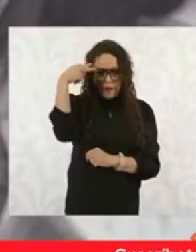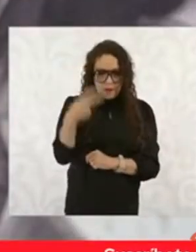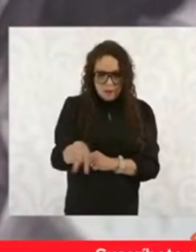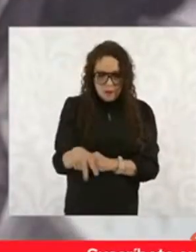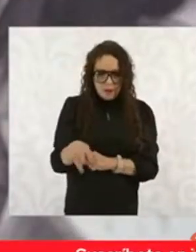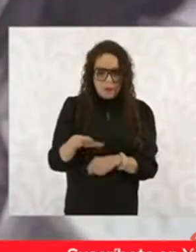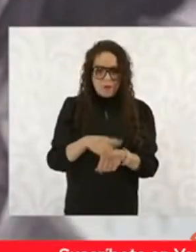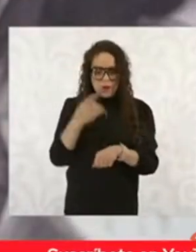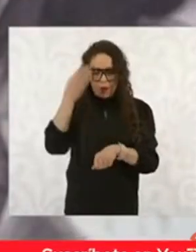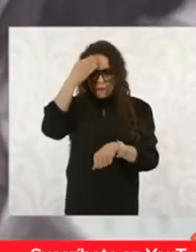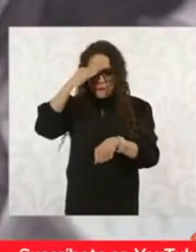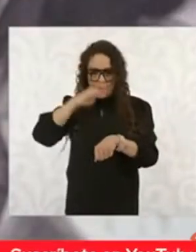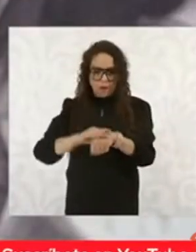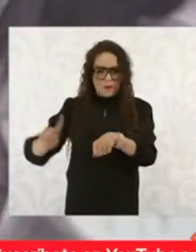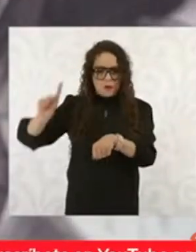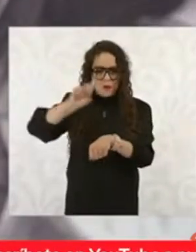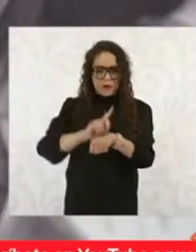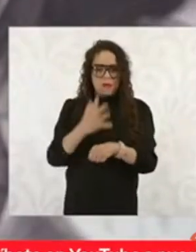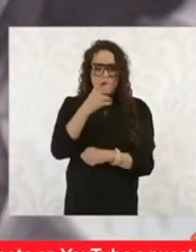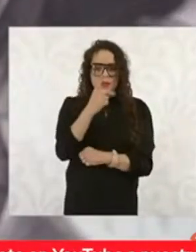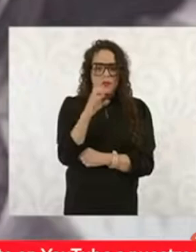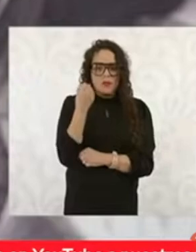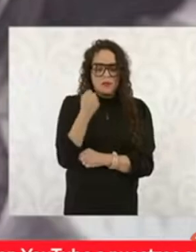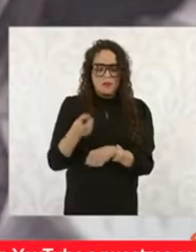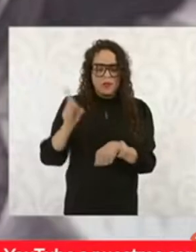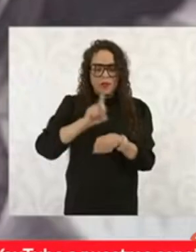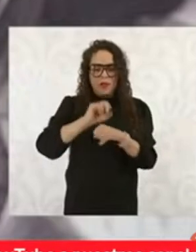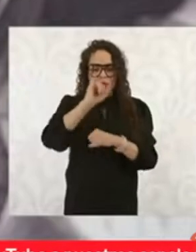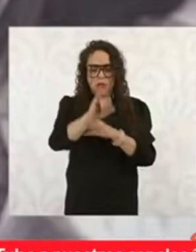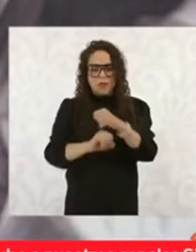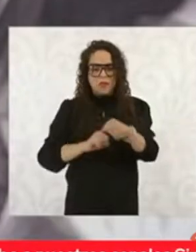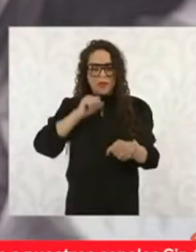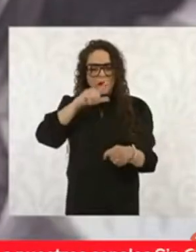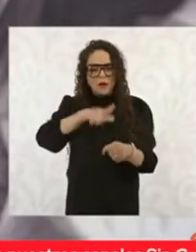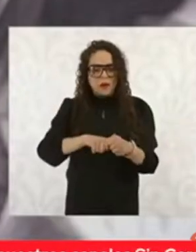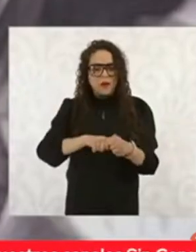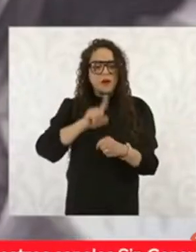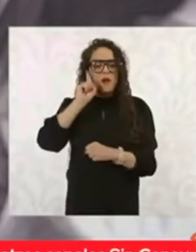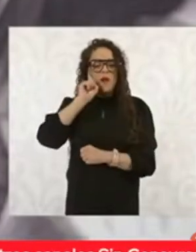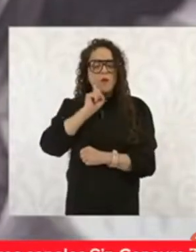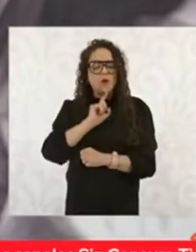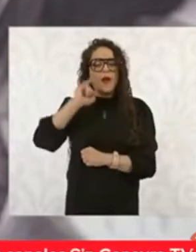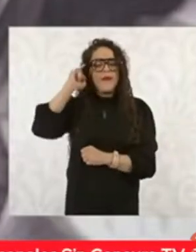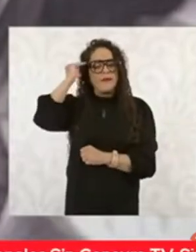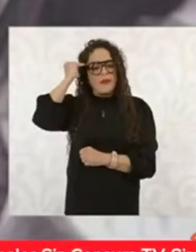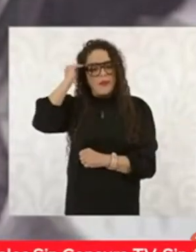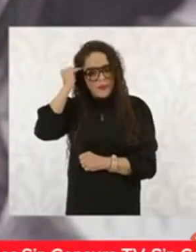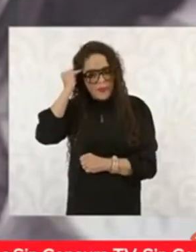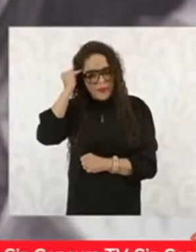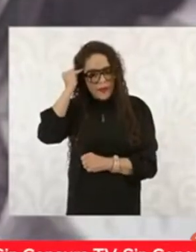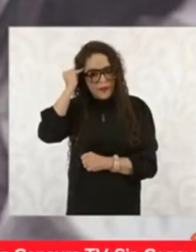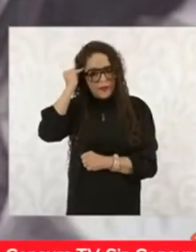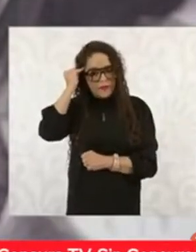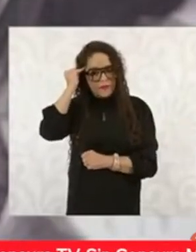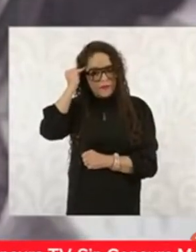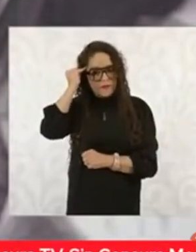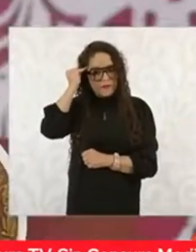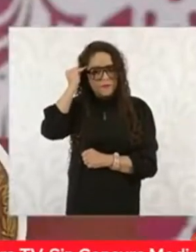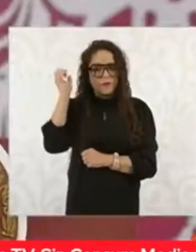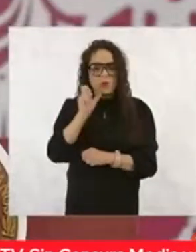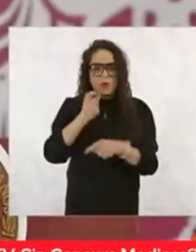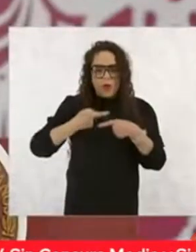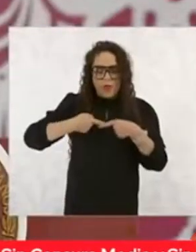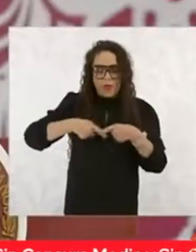la conmemoración del 5 de septiembre, Día Internacional de las Mujeres Indígenas. Desde que entró en vigor